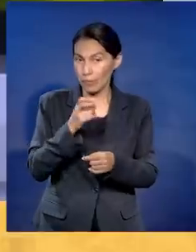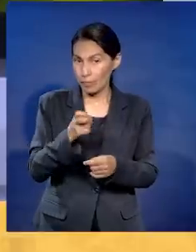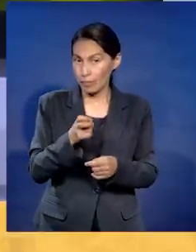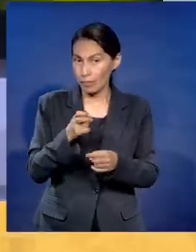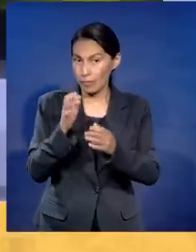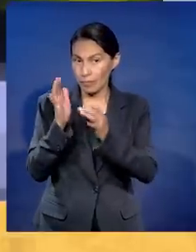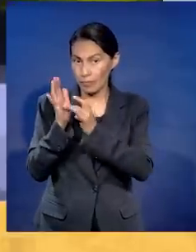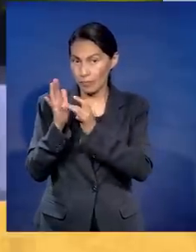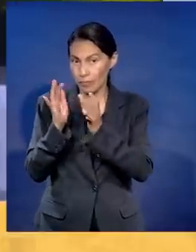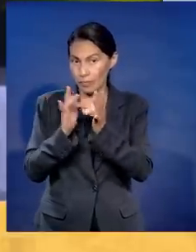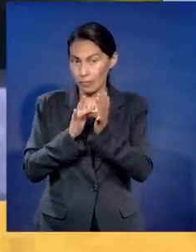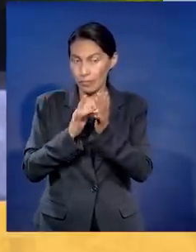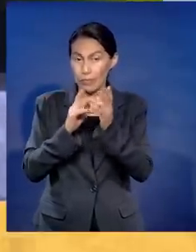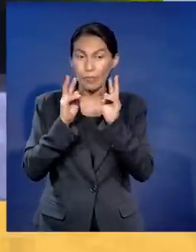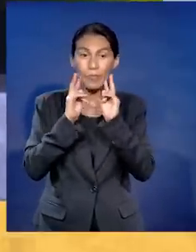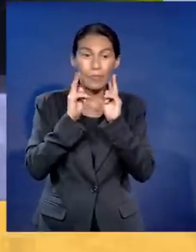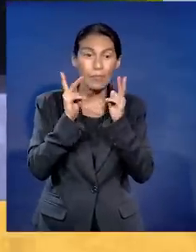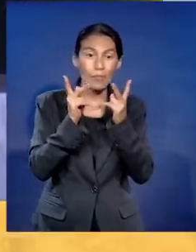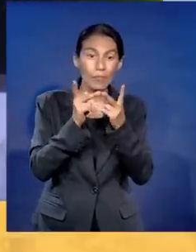Por eso,